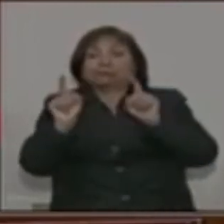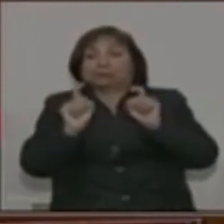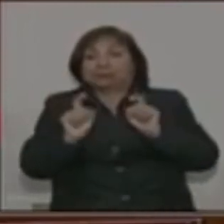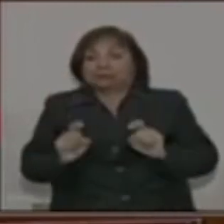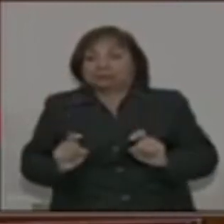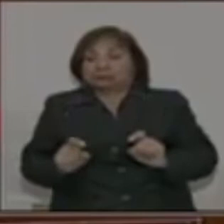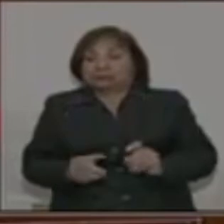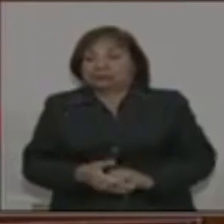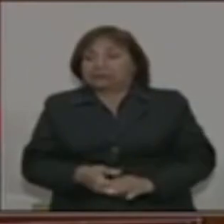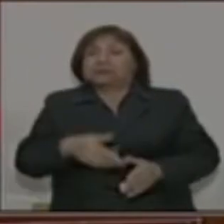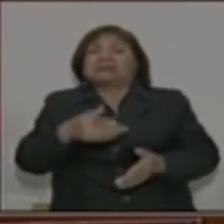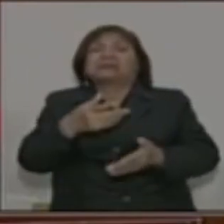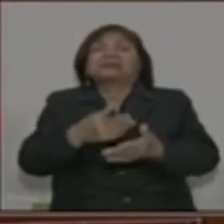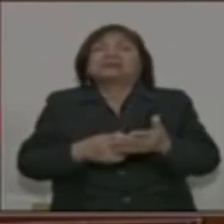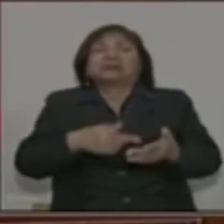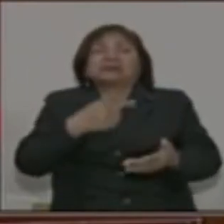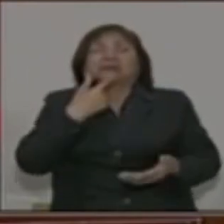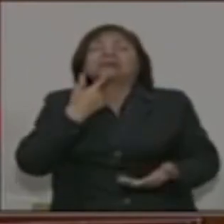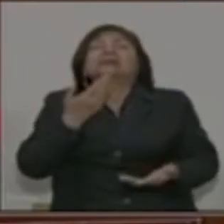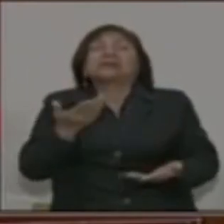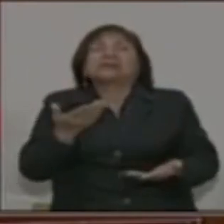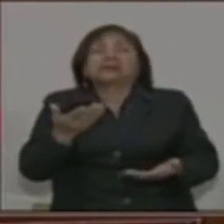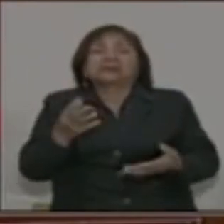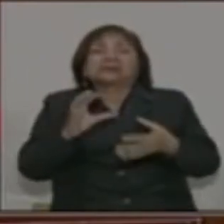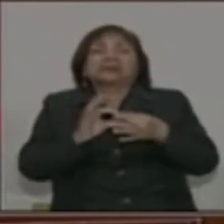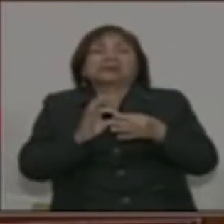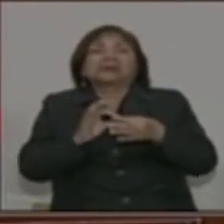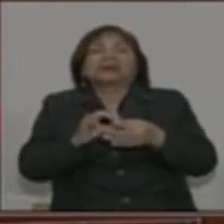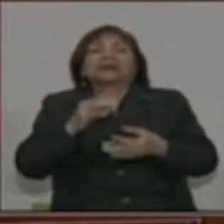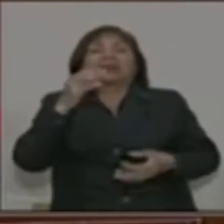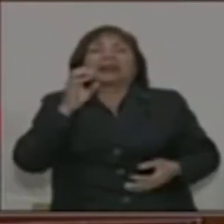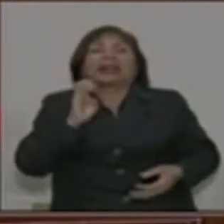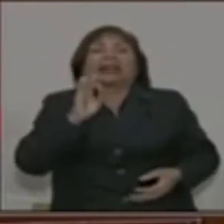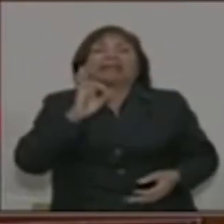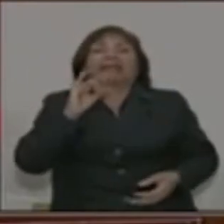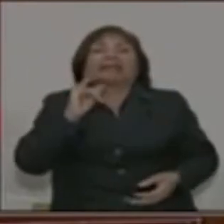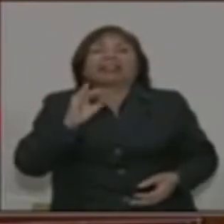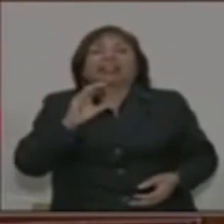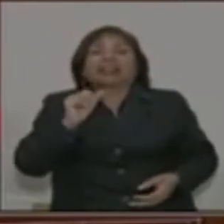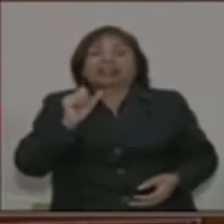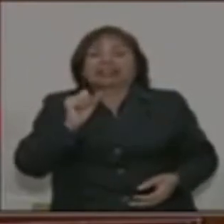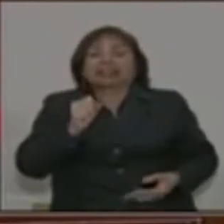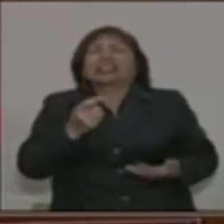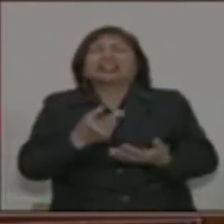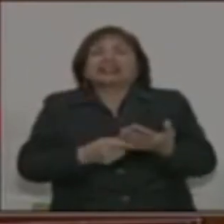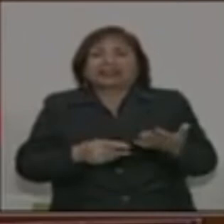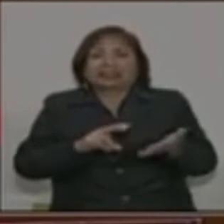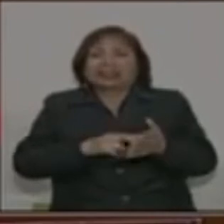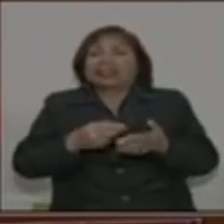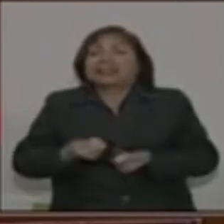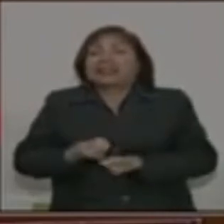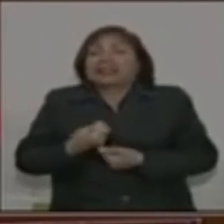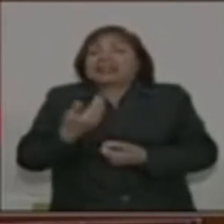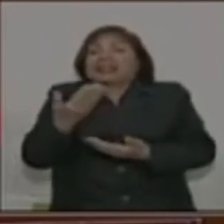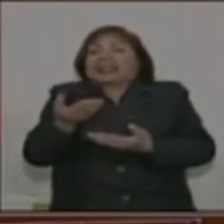del Congreso, Manuel Merino, será quien asuma el cargo durante el periodo restante. Si esta